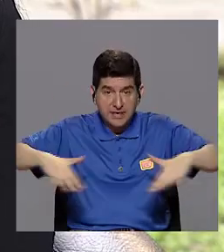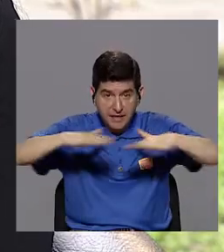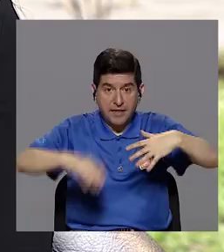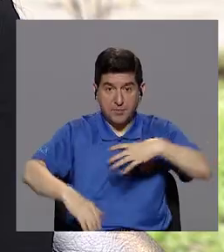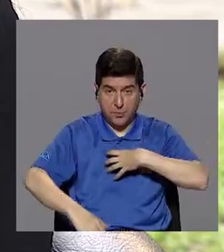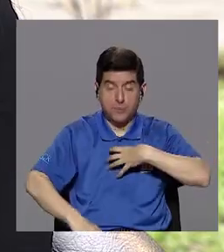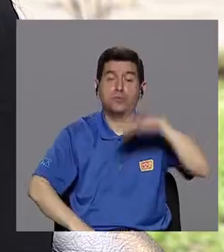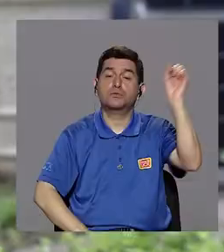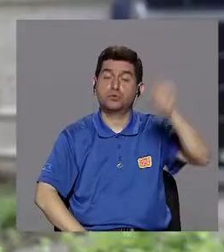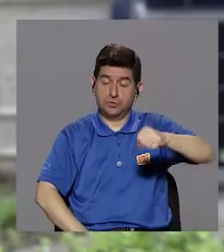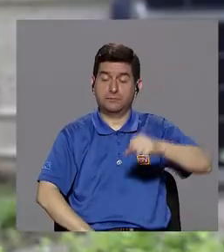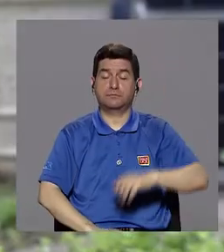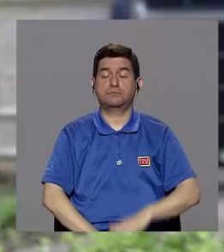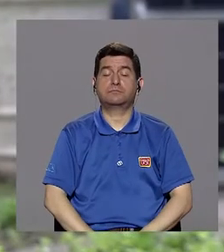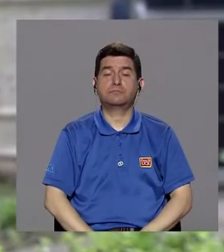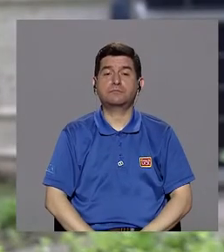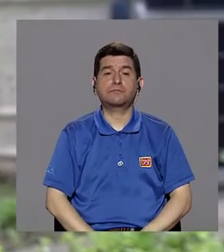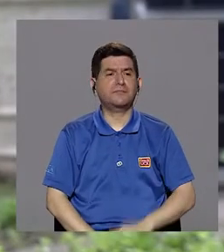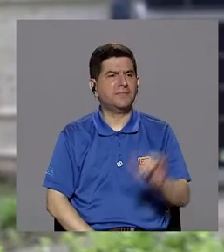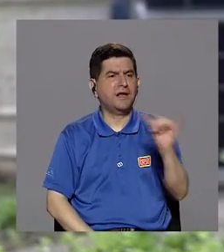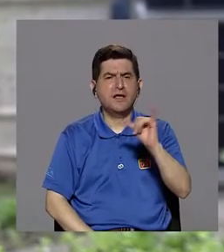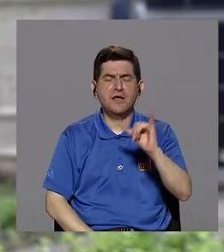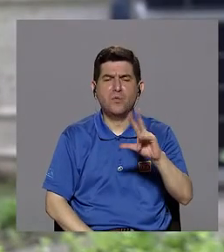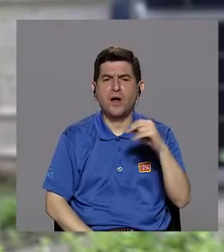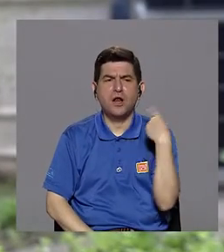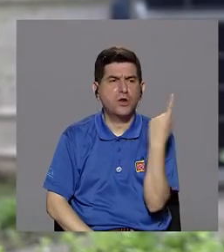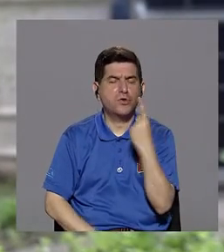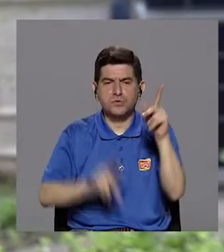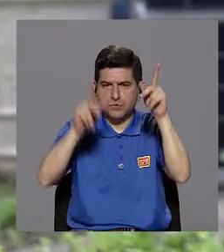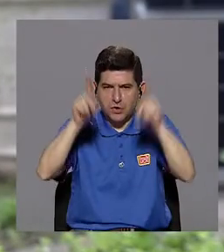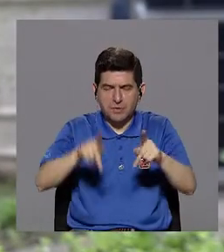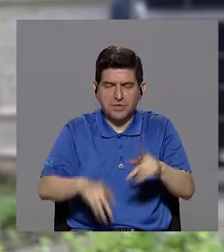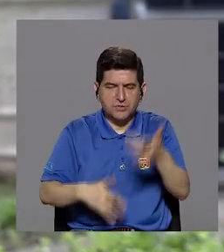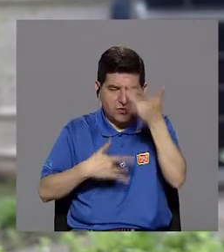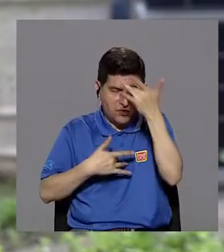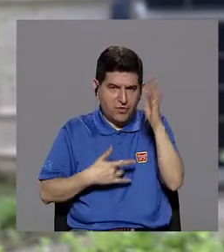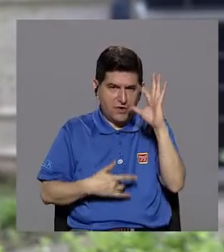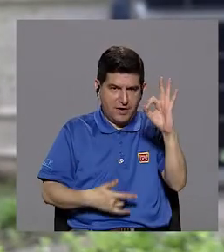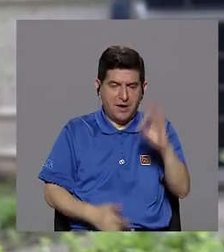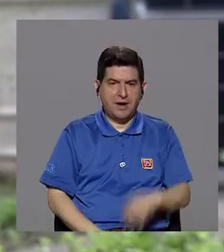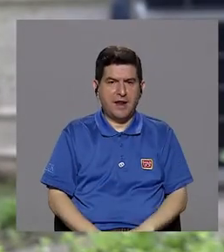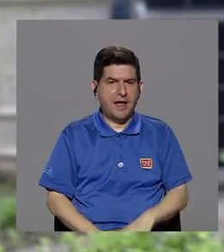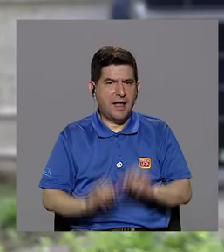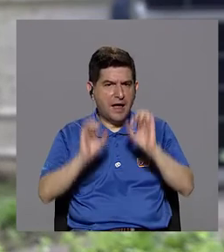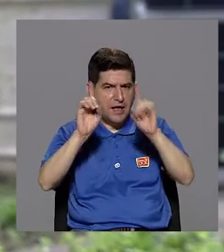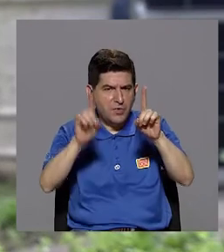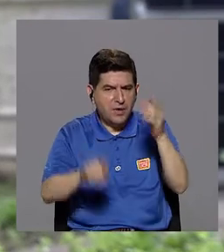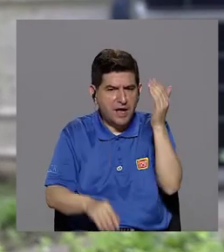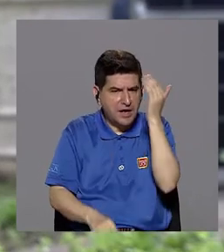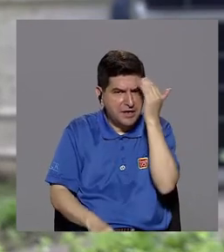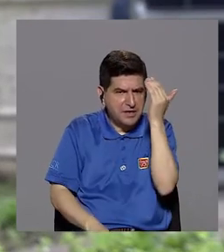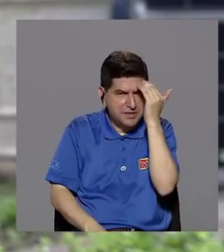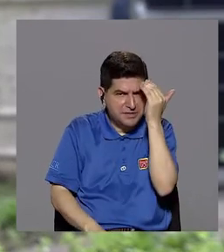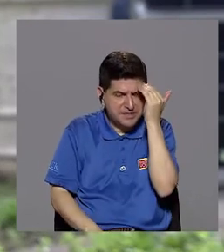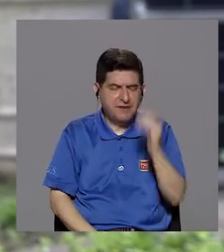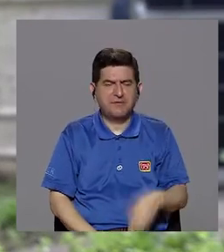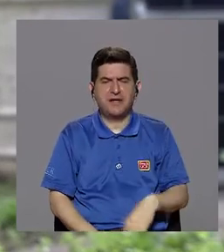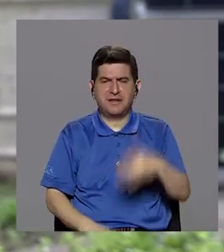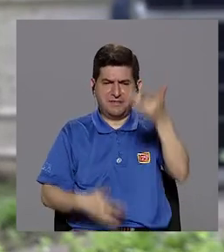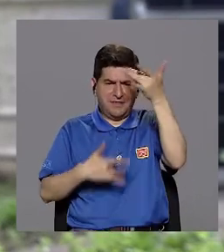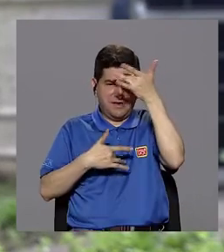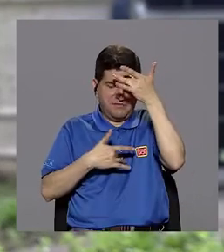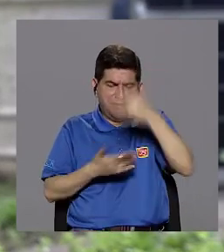Exactamente, exactamente. Y también, no solamente la persona con fibromialgia tiene que educarse y conocer su enfermedad